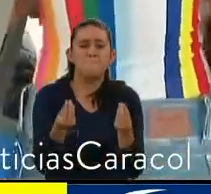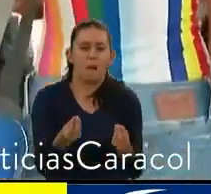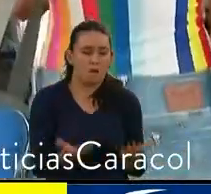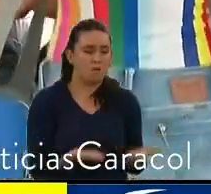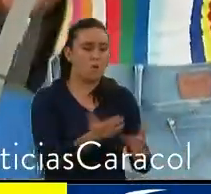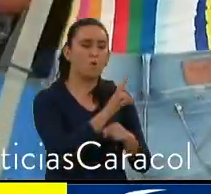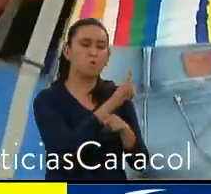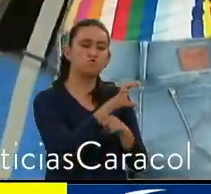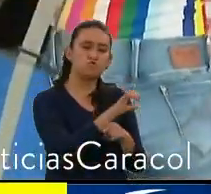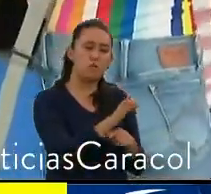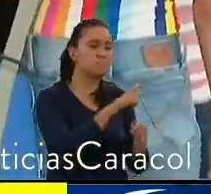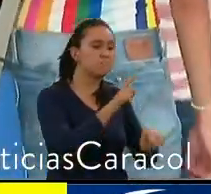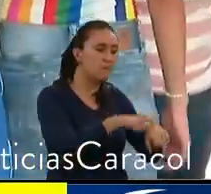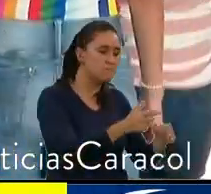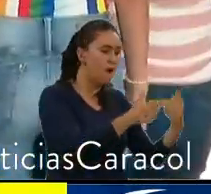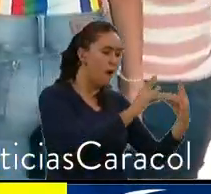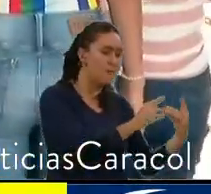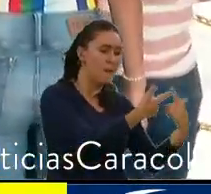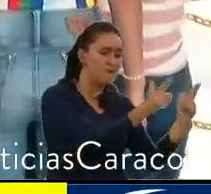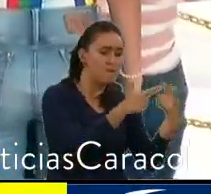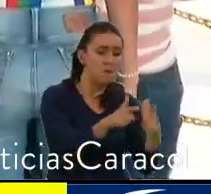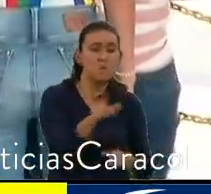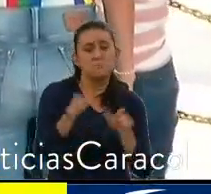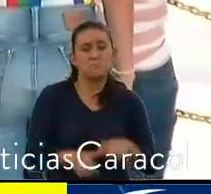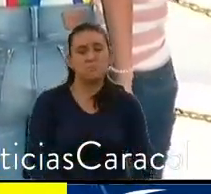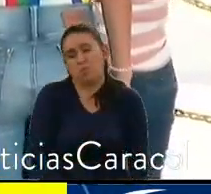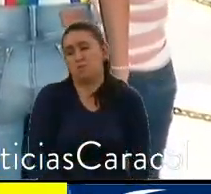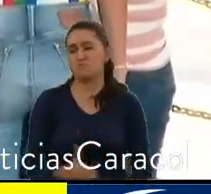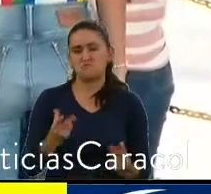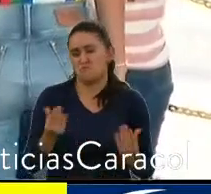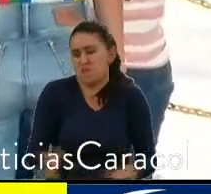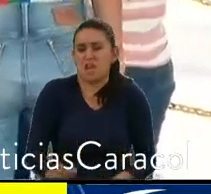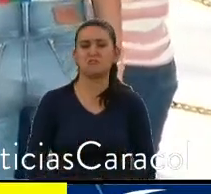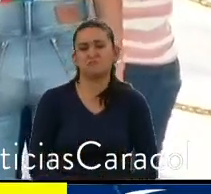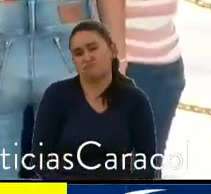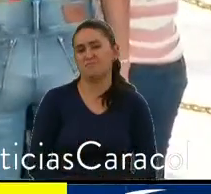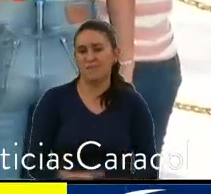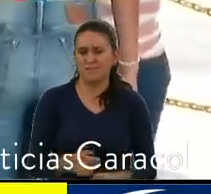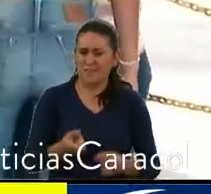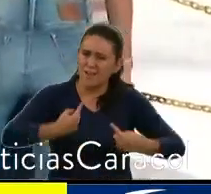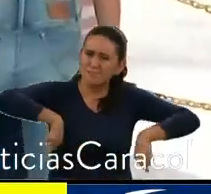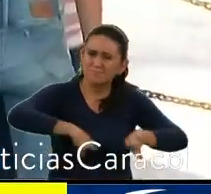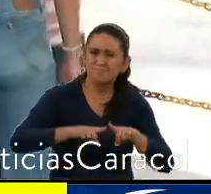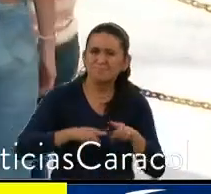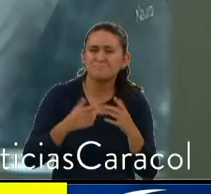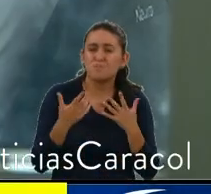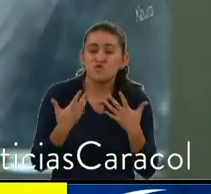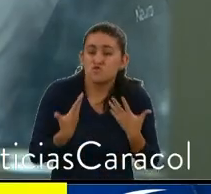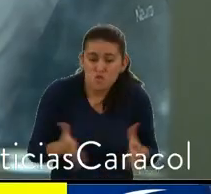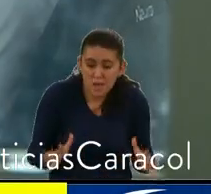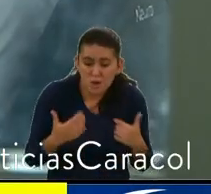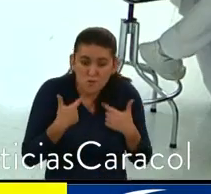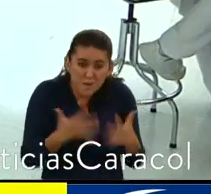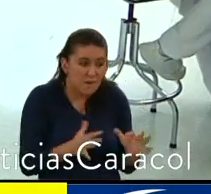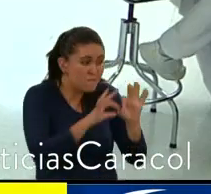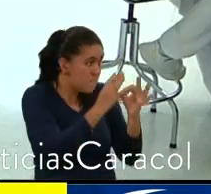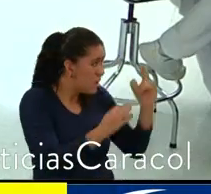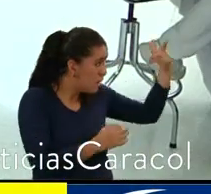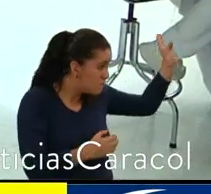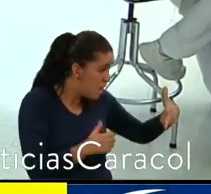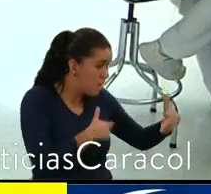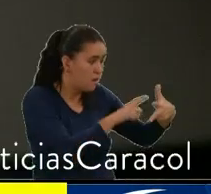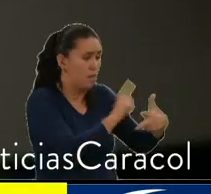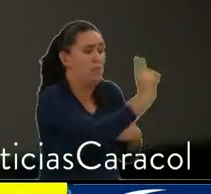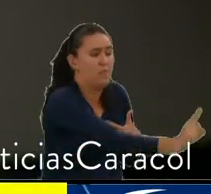intensivos adecuadas, pero nadie quiere que una familia, un familiar de ustedes termine en cuidados intensivos. Esa